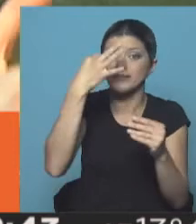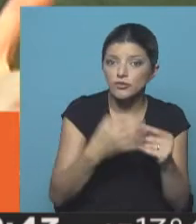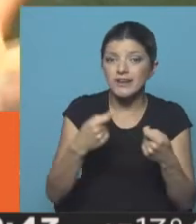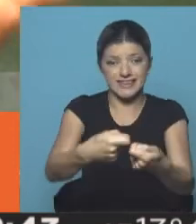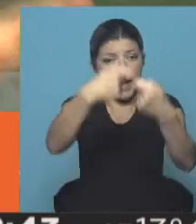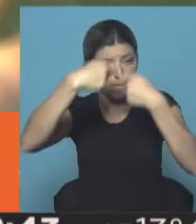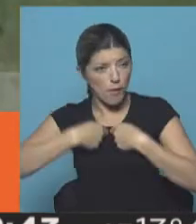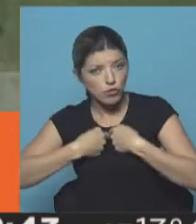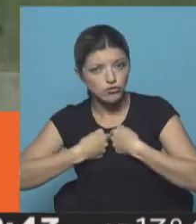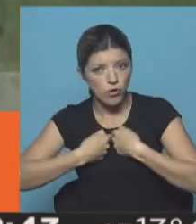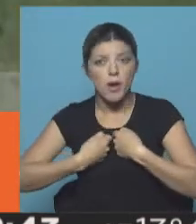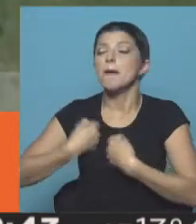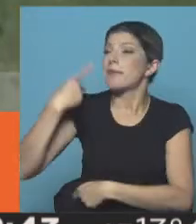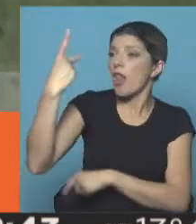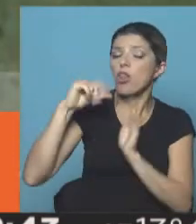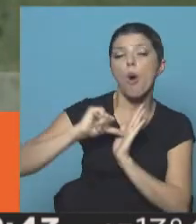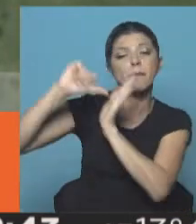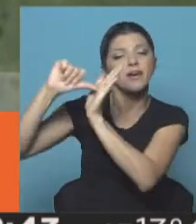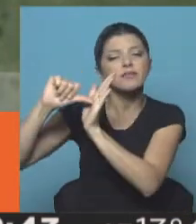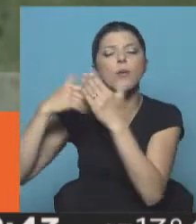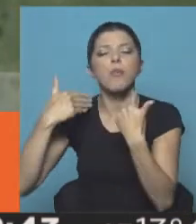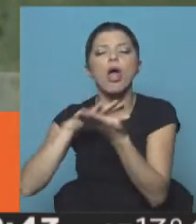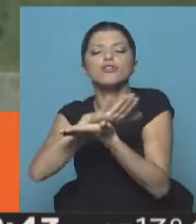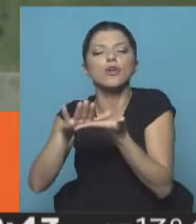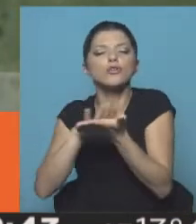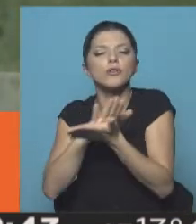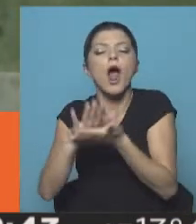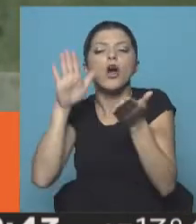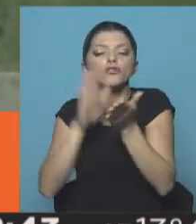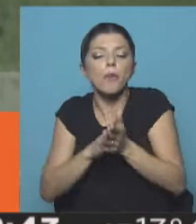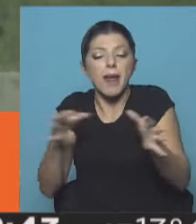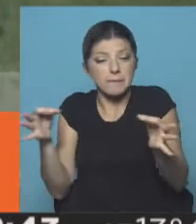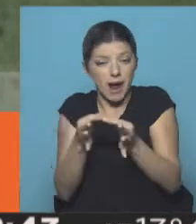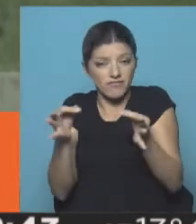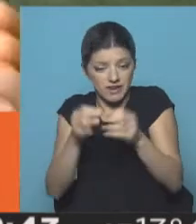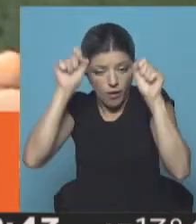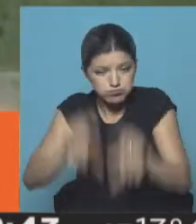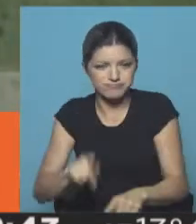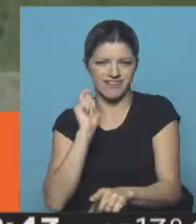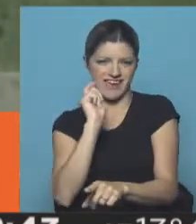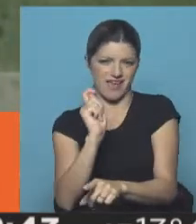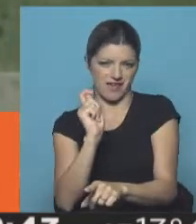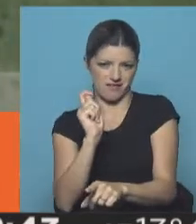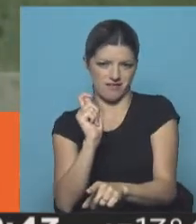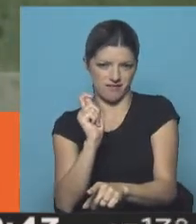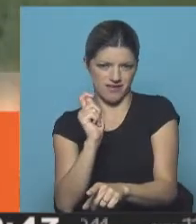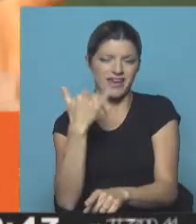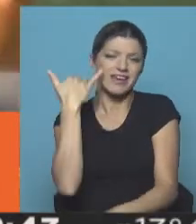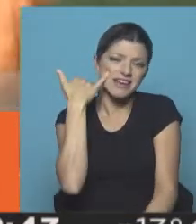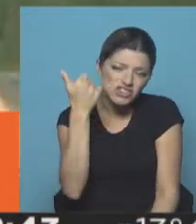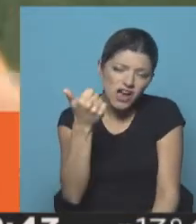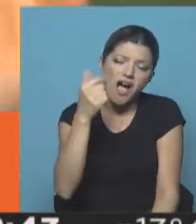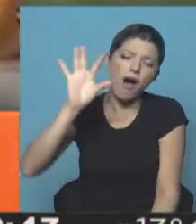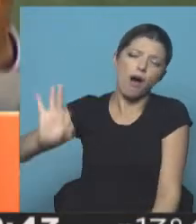para solucionar amigablemente la disputa de soberanía que tenemos hace casi 2 siglos por las